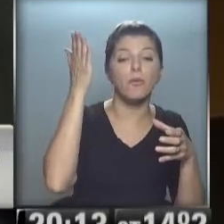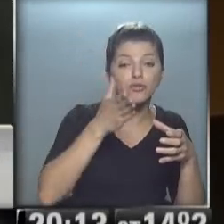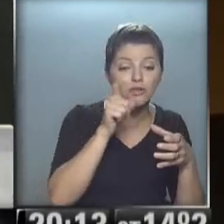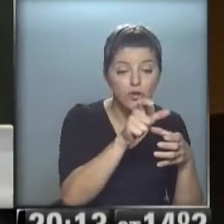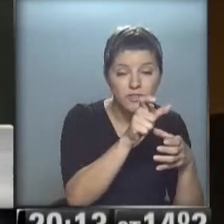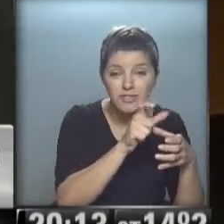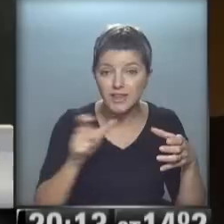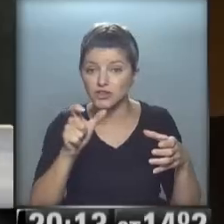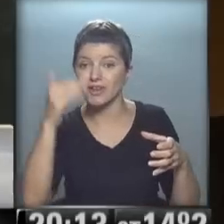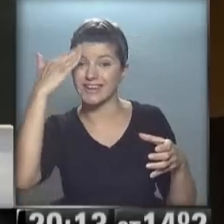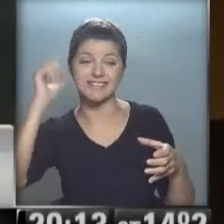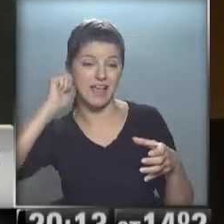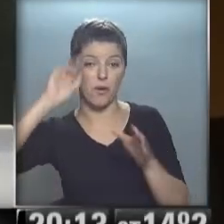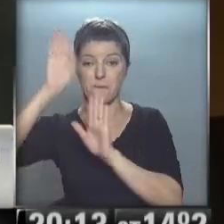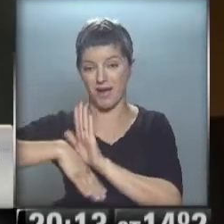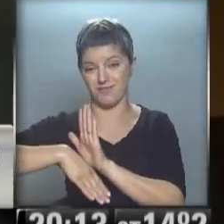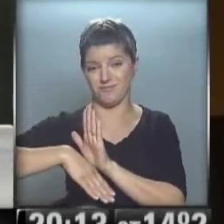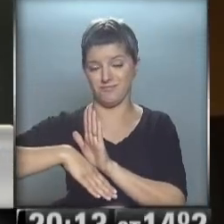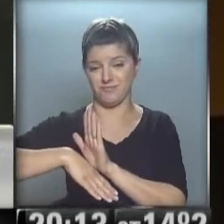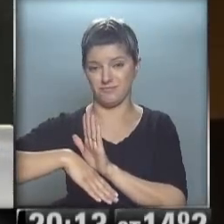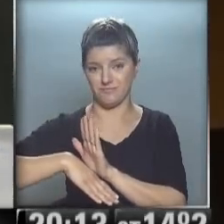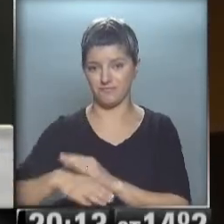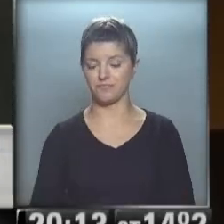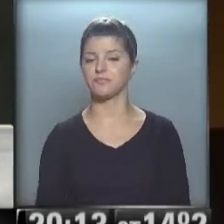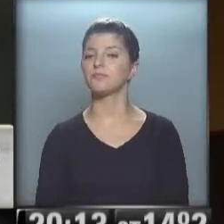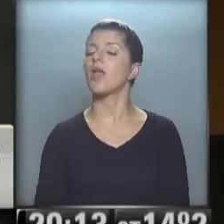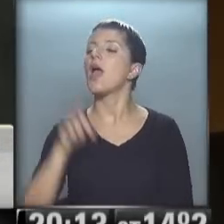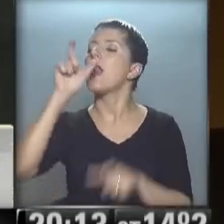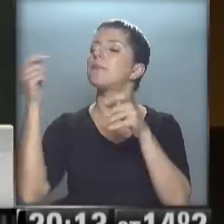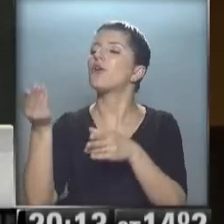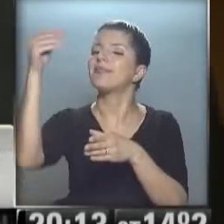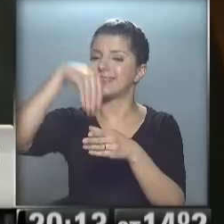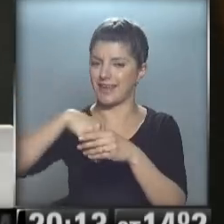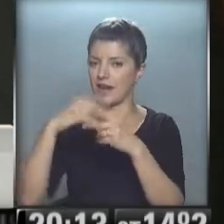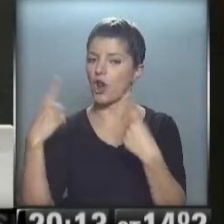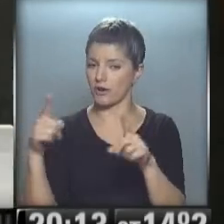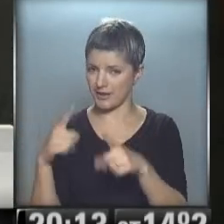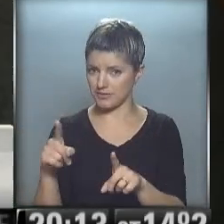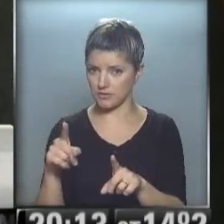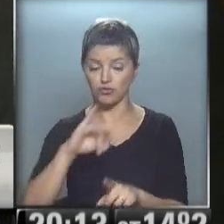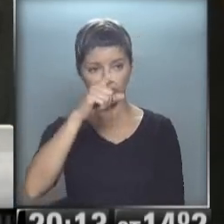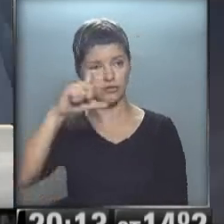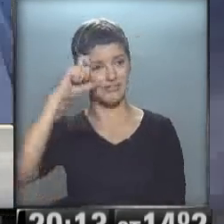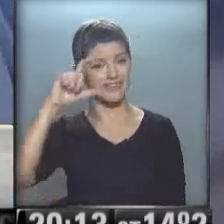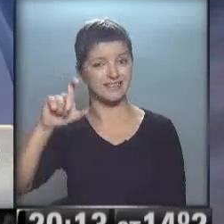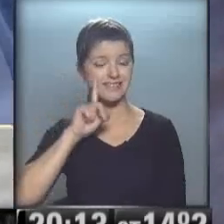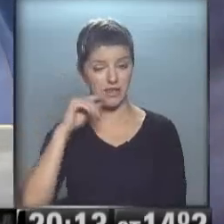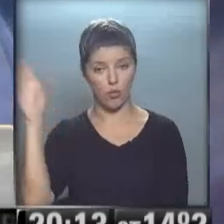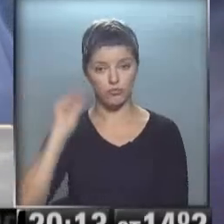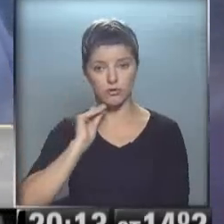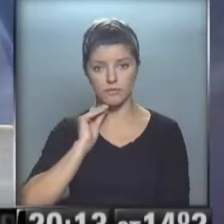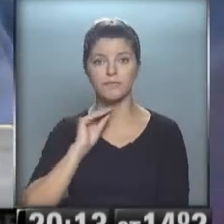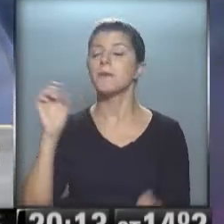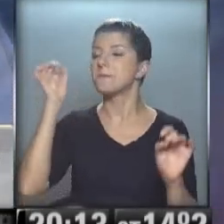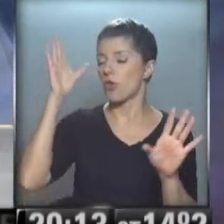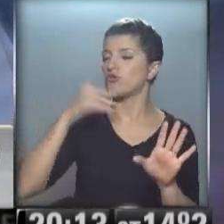tiene menos de 15 años? Los integrantes de la orquesta, sí, sí, Cecilia, te escucha. Maestro Barenboim, yo